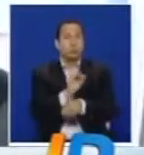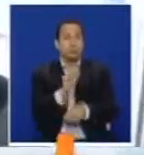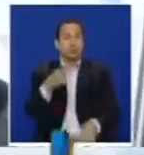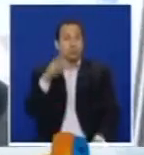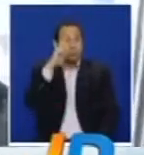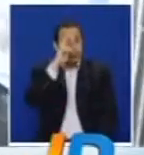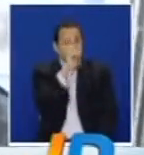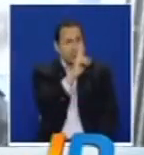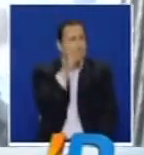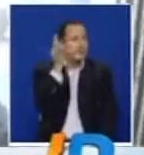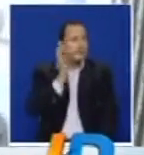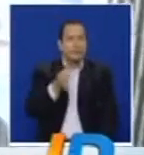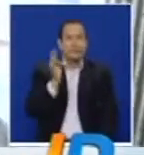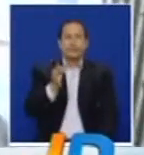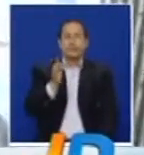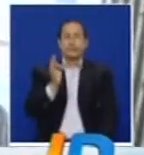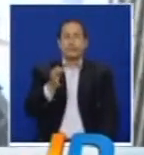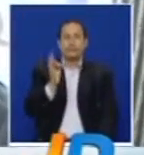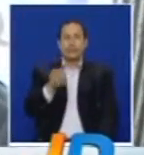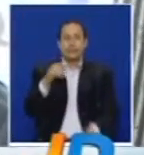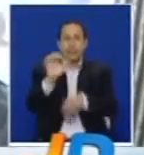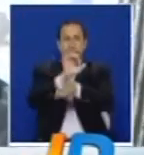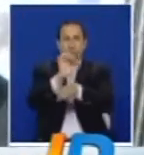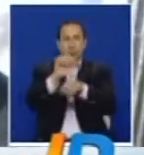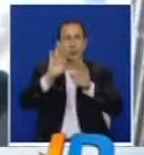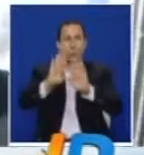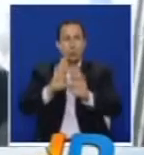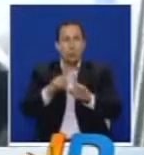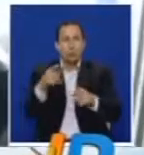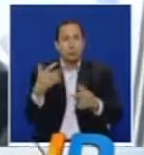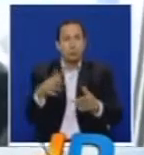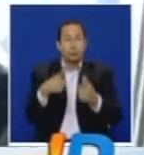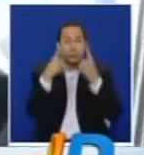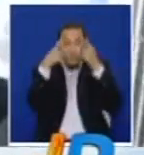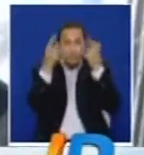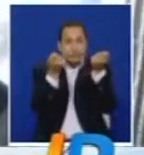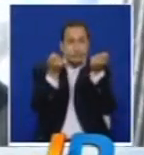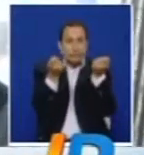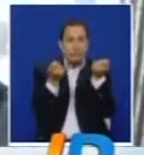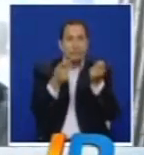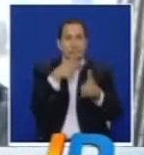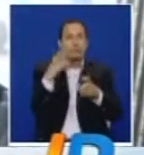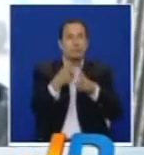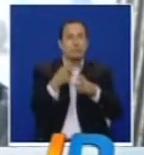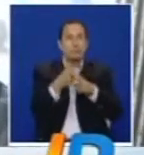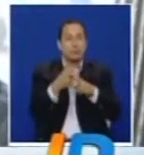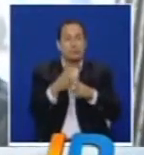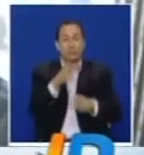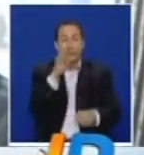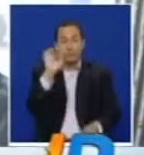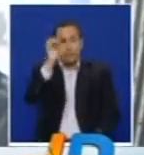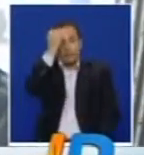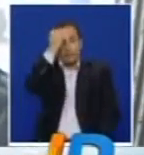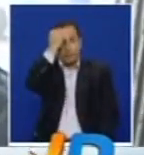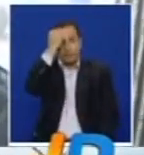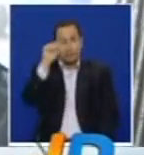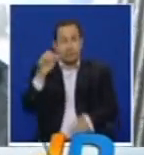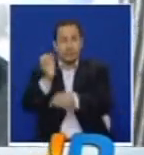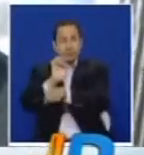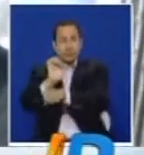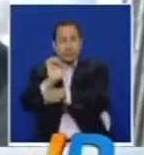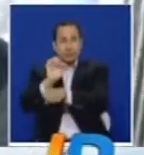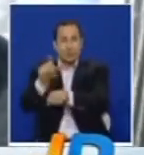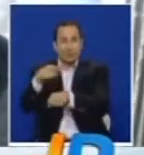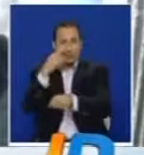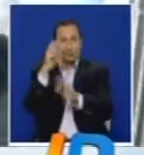Sí, como siempre ha sido. Con Ecuador siempre son partidos muy cerrados, muy difíciles, con un entrenador que yo creo